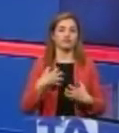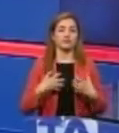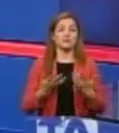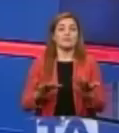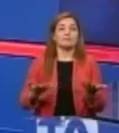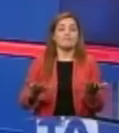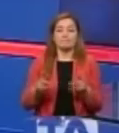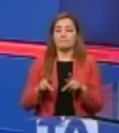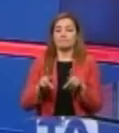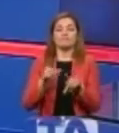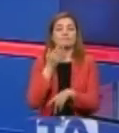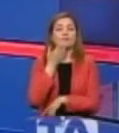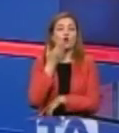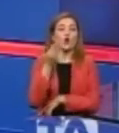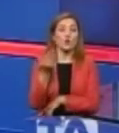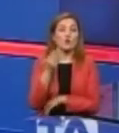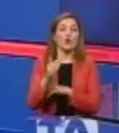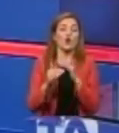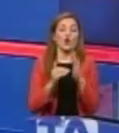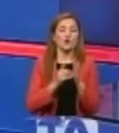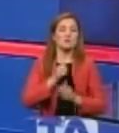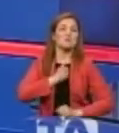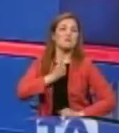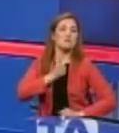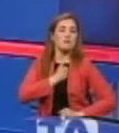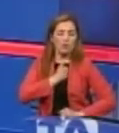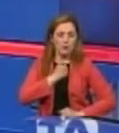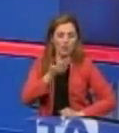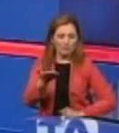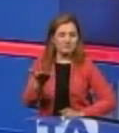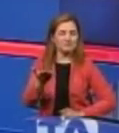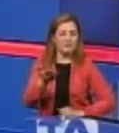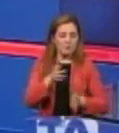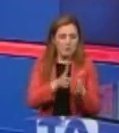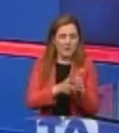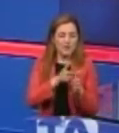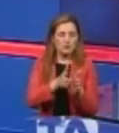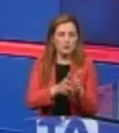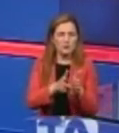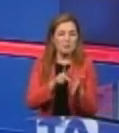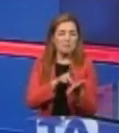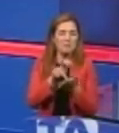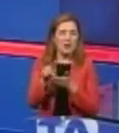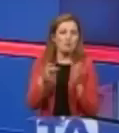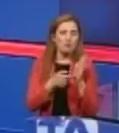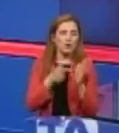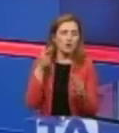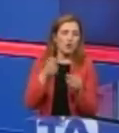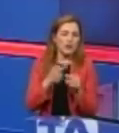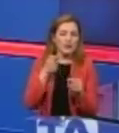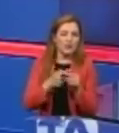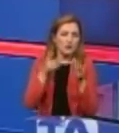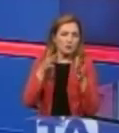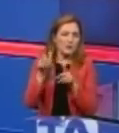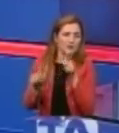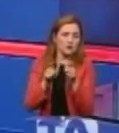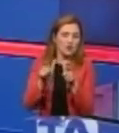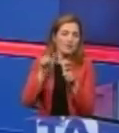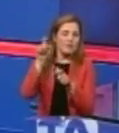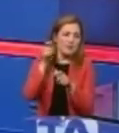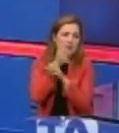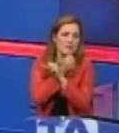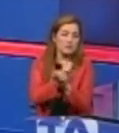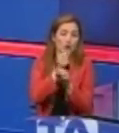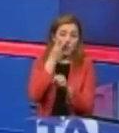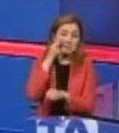podemos permitir que se atente contra nuestro patrimonio. El metro es una obra de todos los quiteños y la tenemos que defender. Así